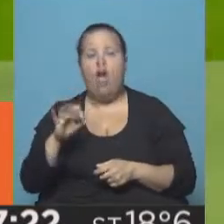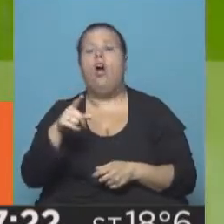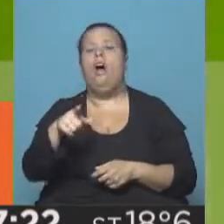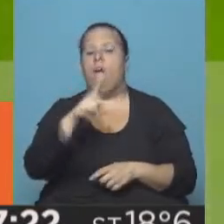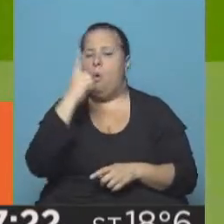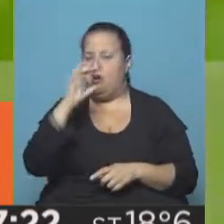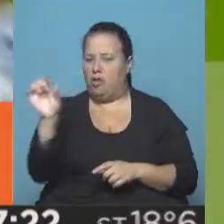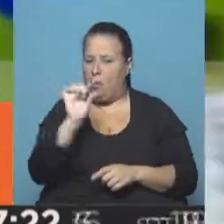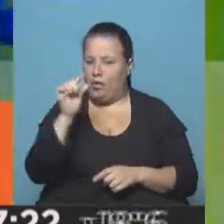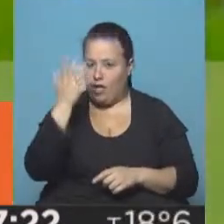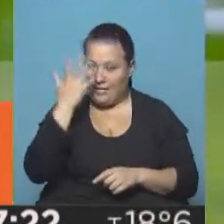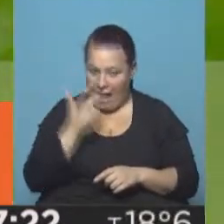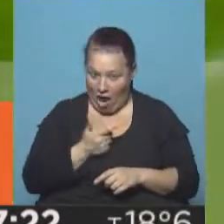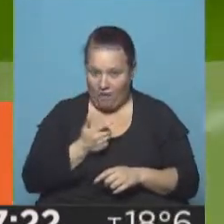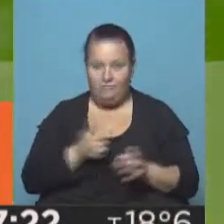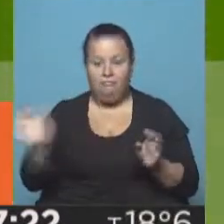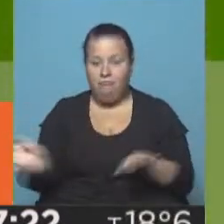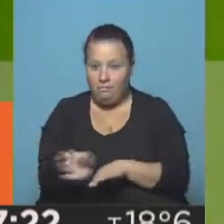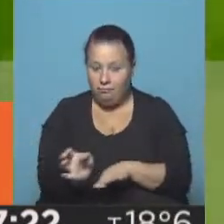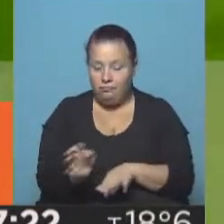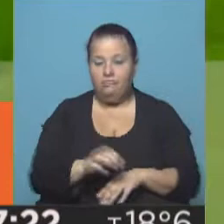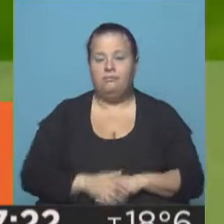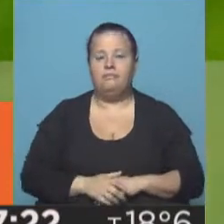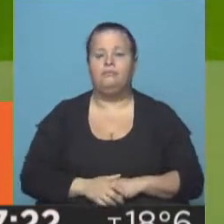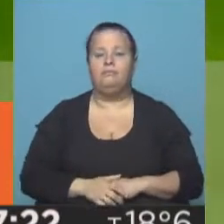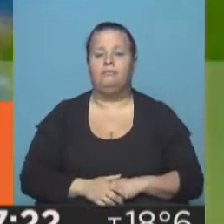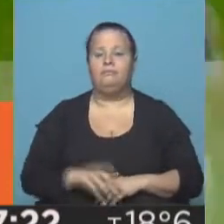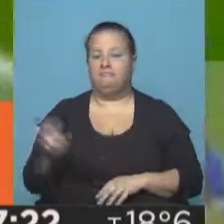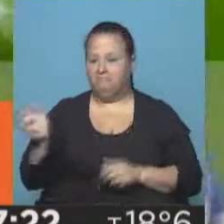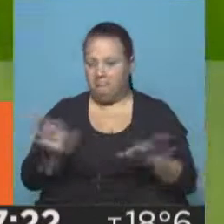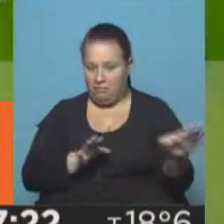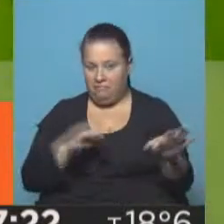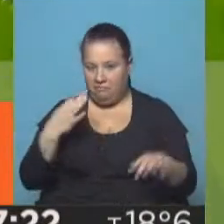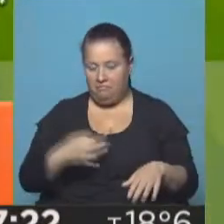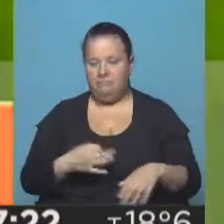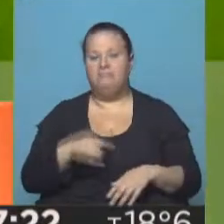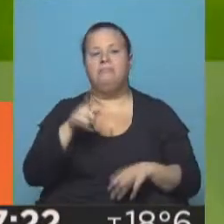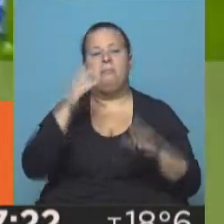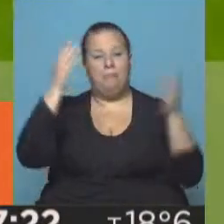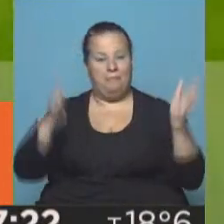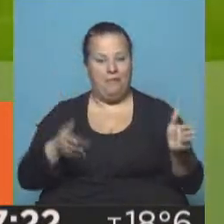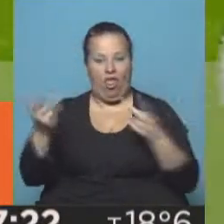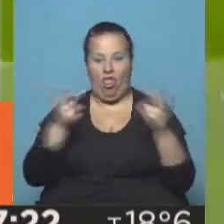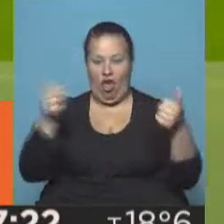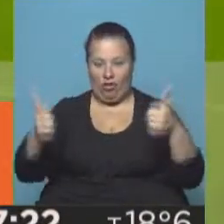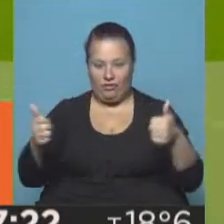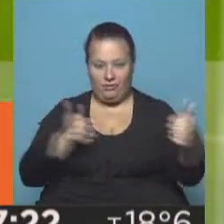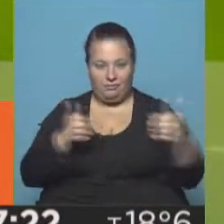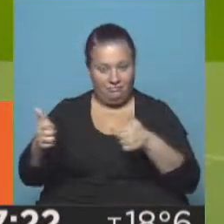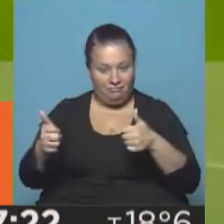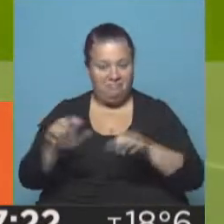1-0 parcial para San Lorenzo. Aquí está, de taco, la habilitación de esa pared entre Blanco y